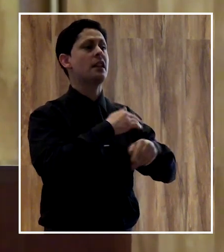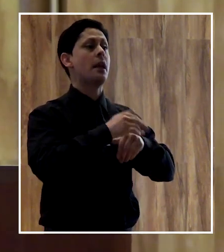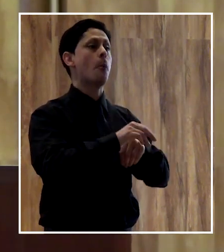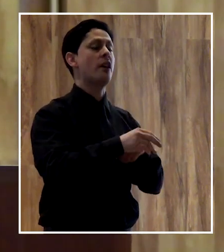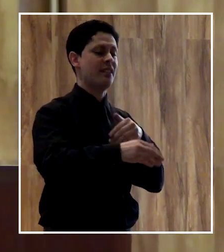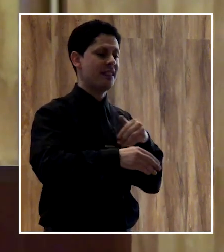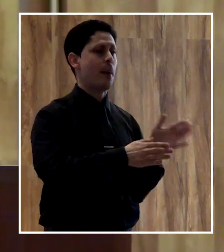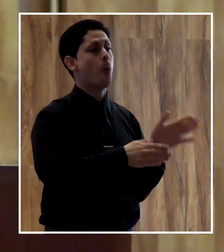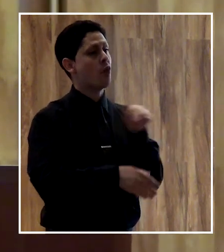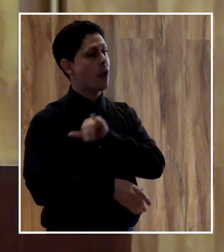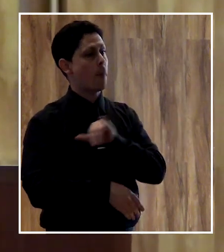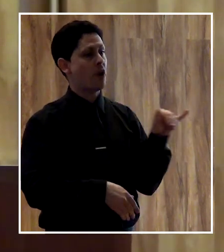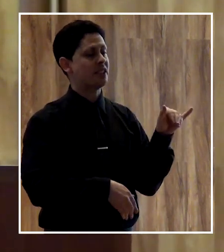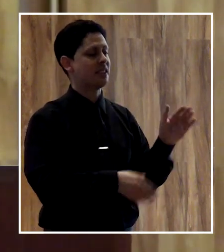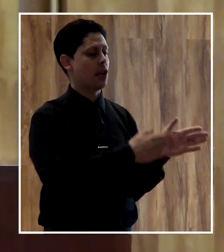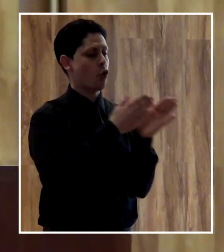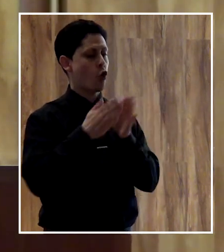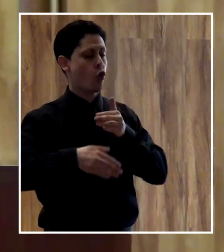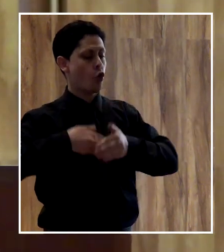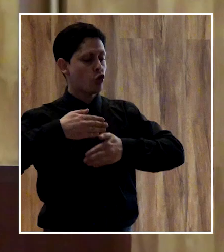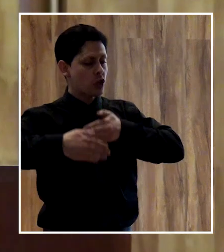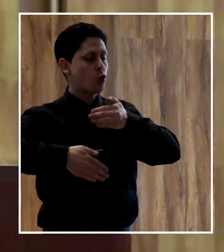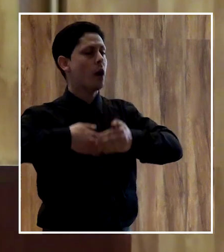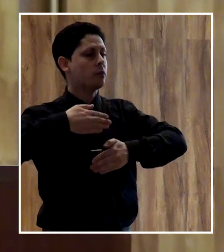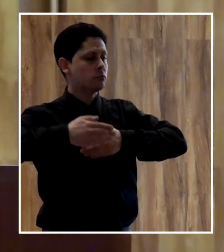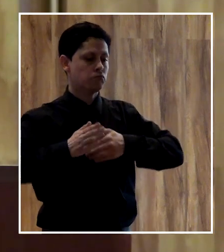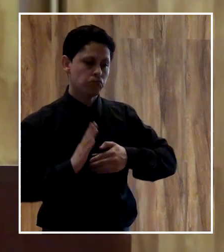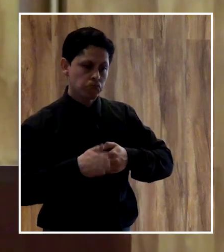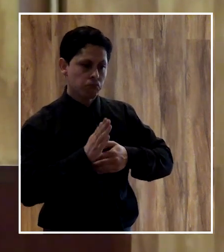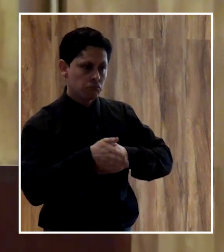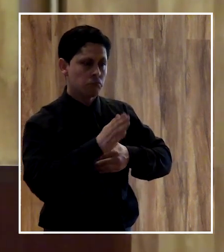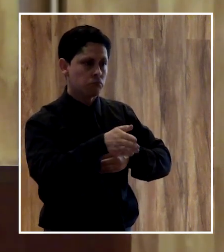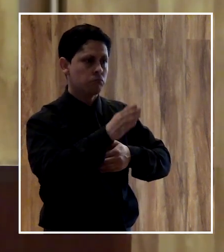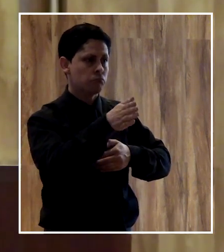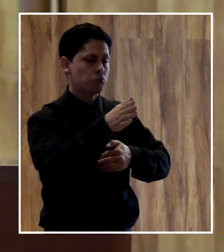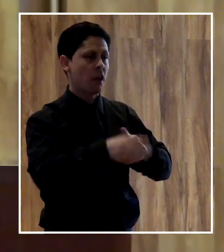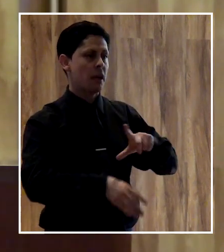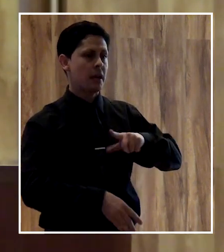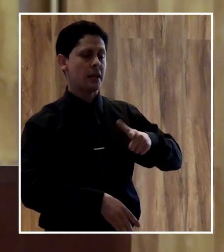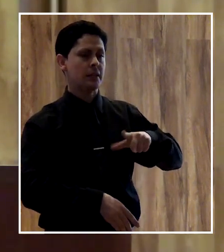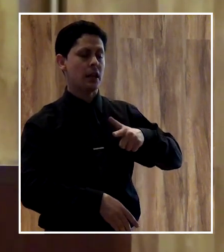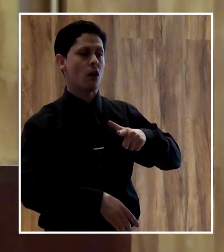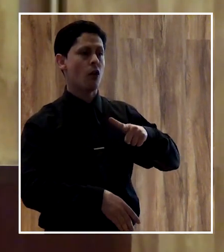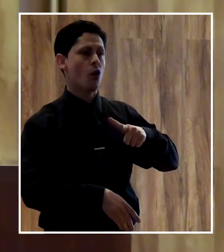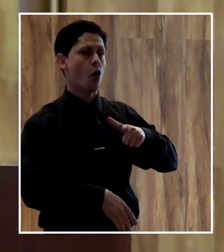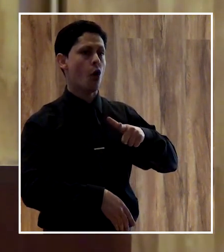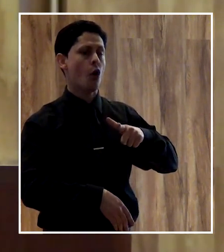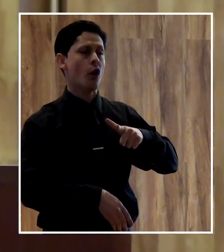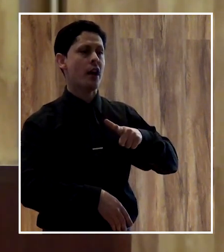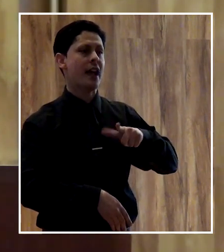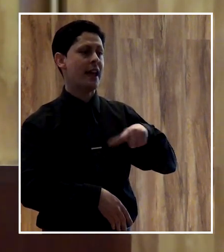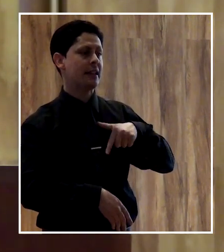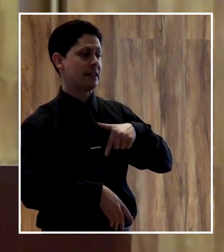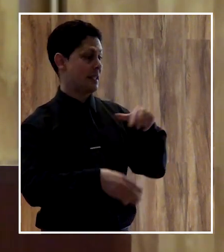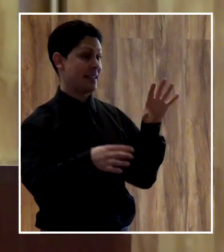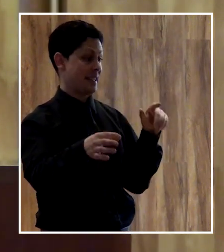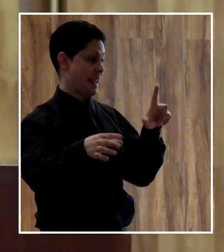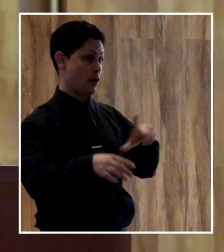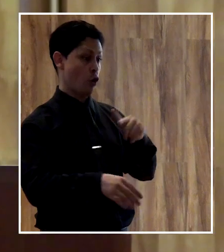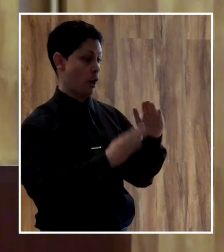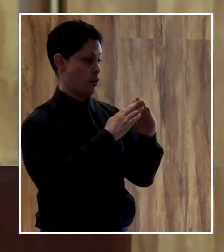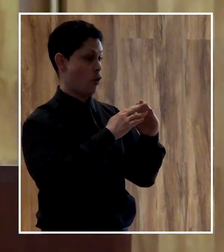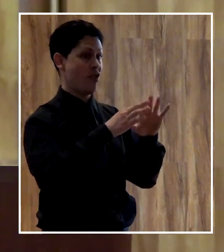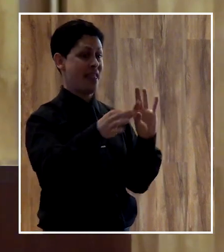de continuar mis estudios secundarios en el Liceo Experimental Manuel de Salas,